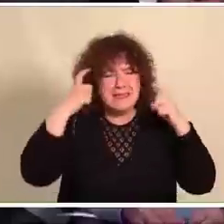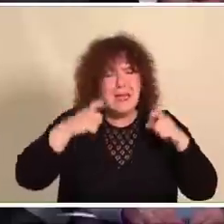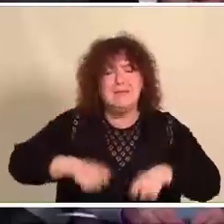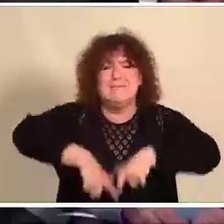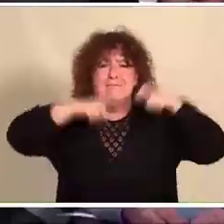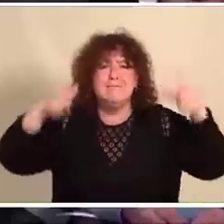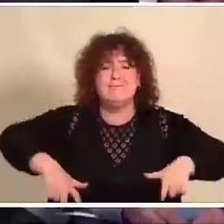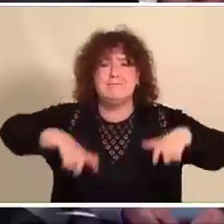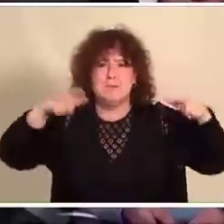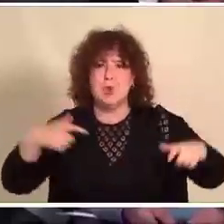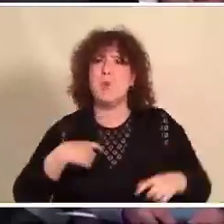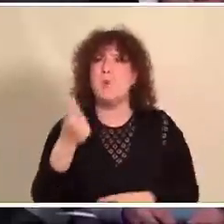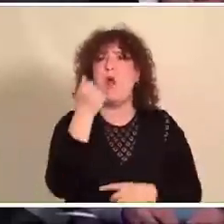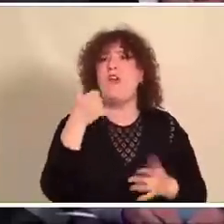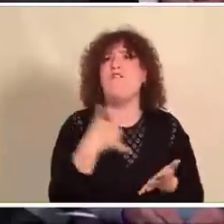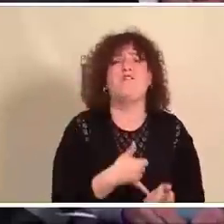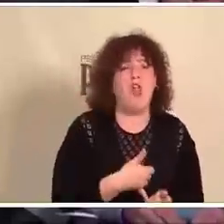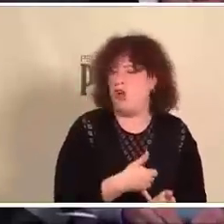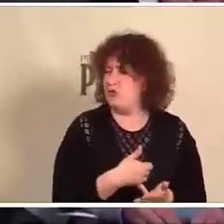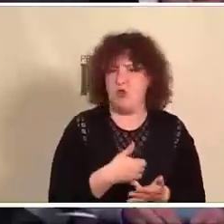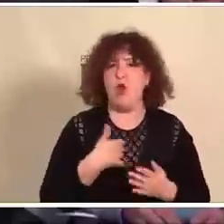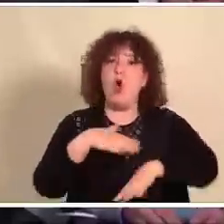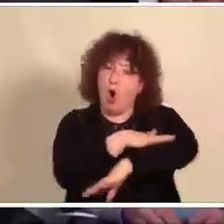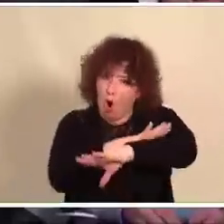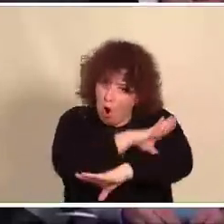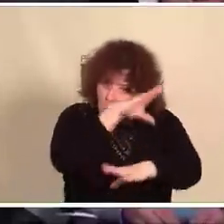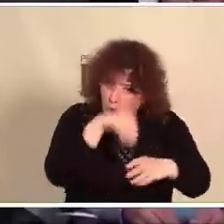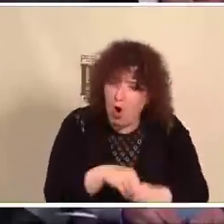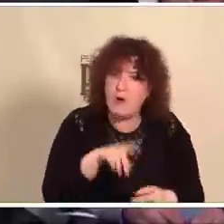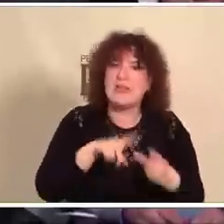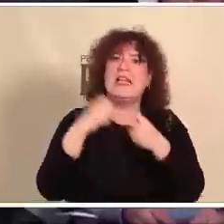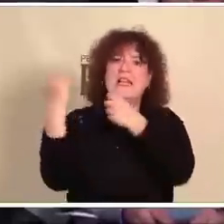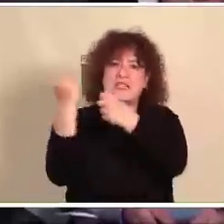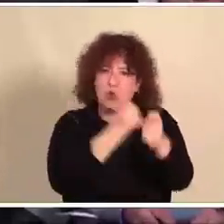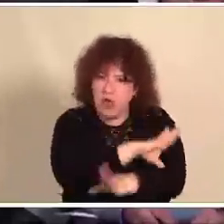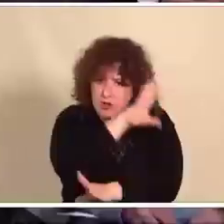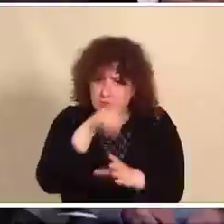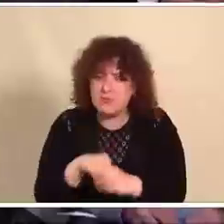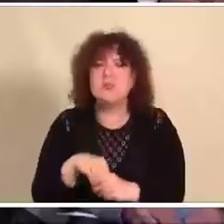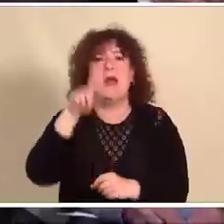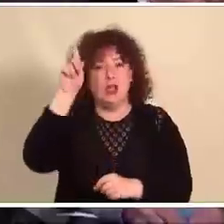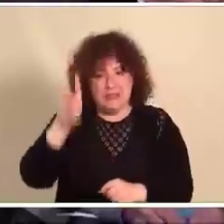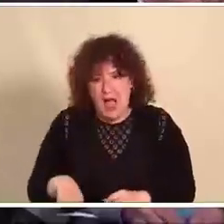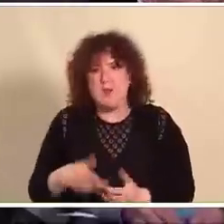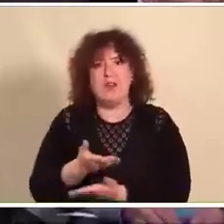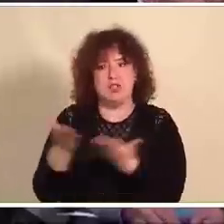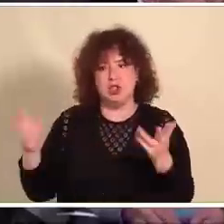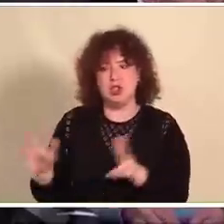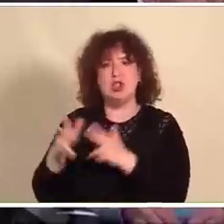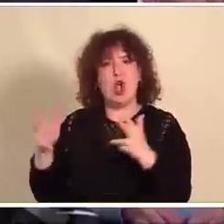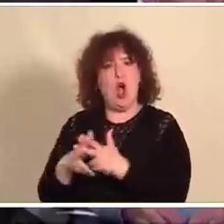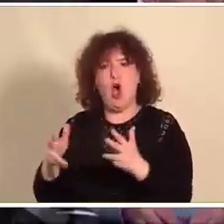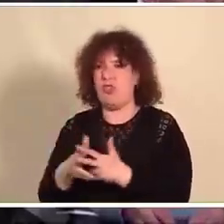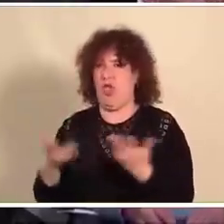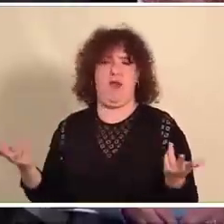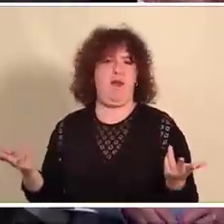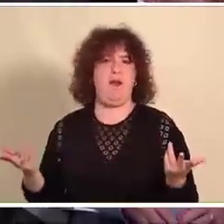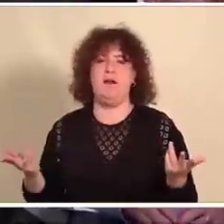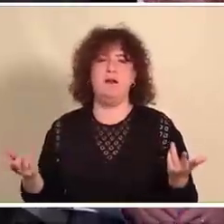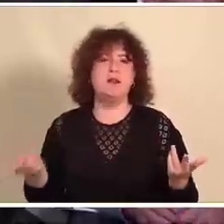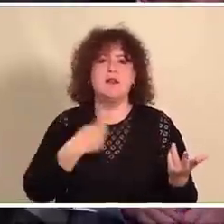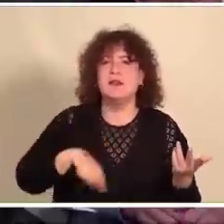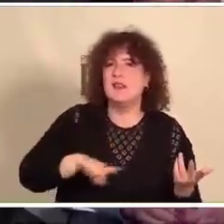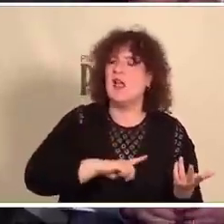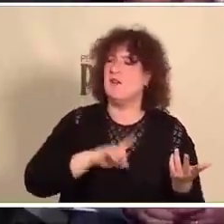mucho nuestro poder gubernamental nuestro poder institucional pero también nuestro poder Social para exigir una